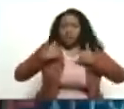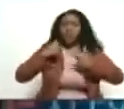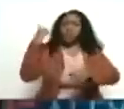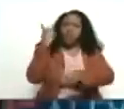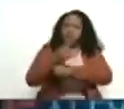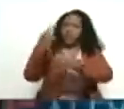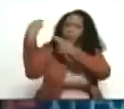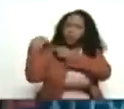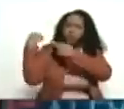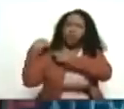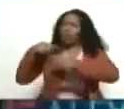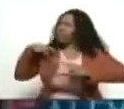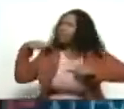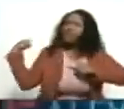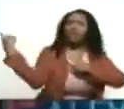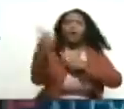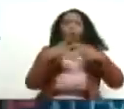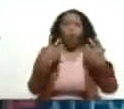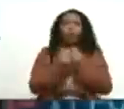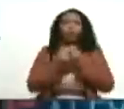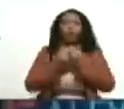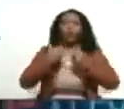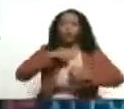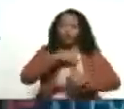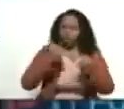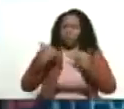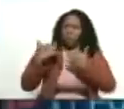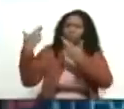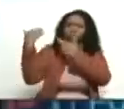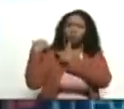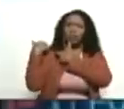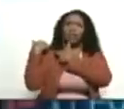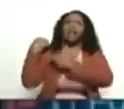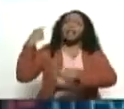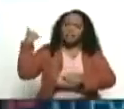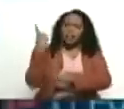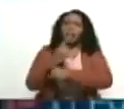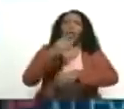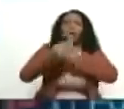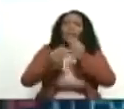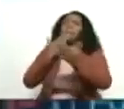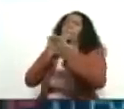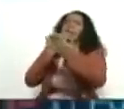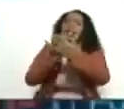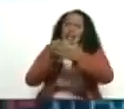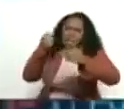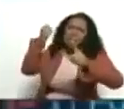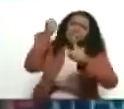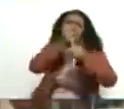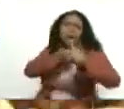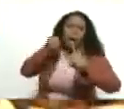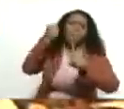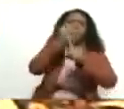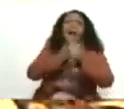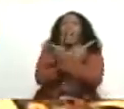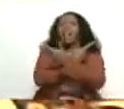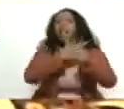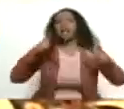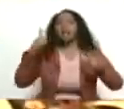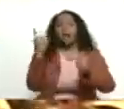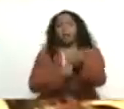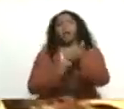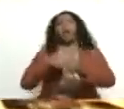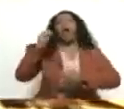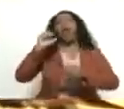y lo lograremos. Es nuestra obligación y lograremos la libertad de nuestro hermano Alex Saab para que